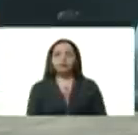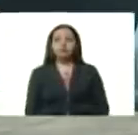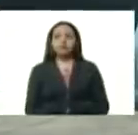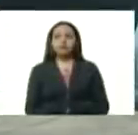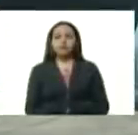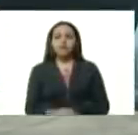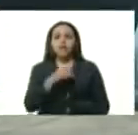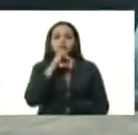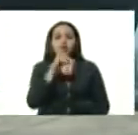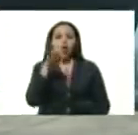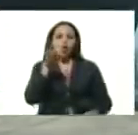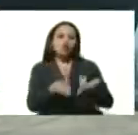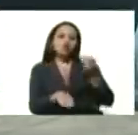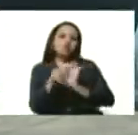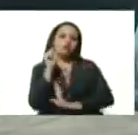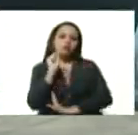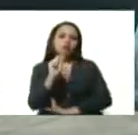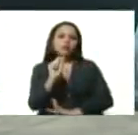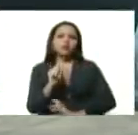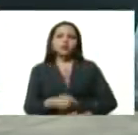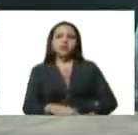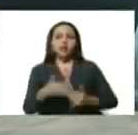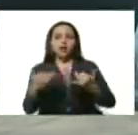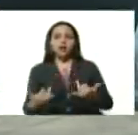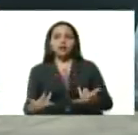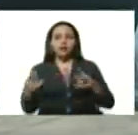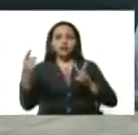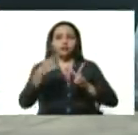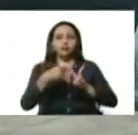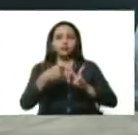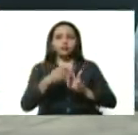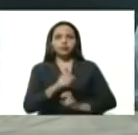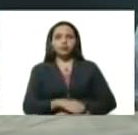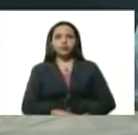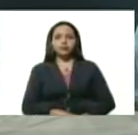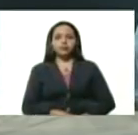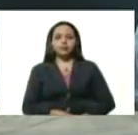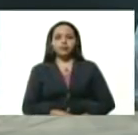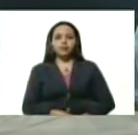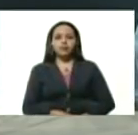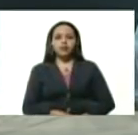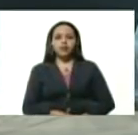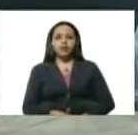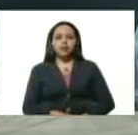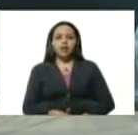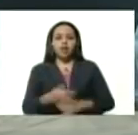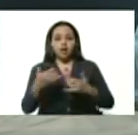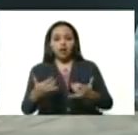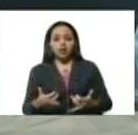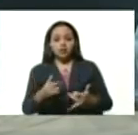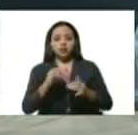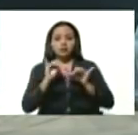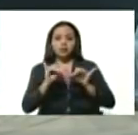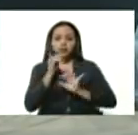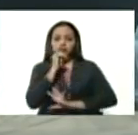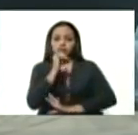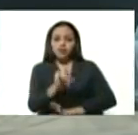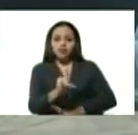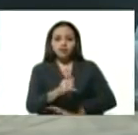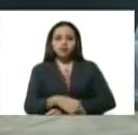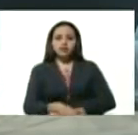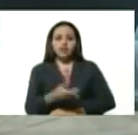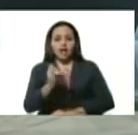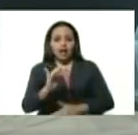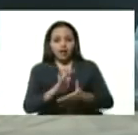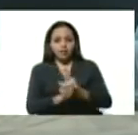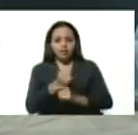Tenemos información de último minuto en esta, la mejor pantalla, la vez venezolana de televisión. El Palacio de Miraflores se genera la misma y en el lugar nuestra compañera